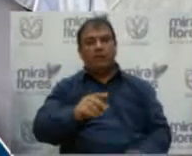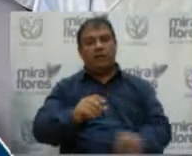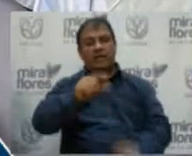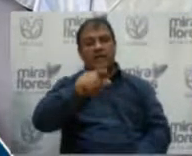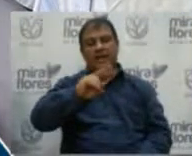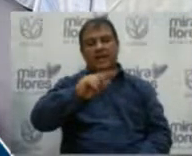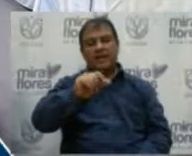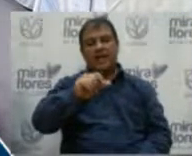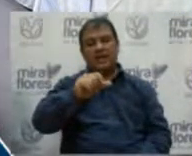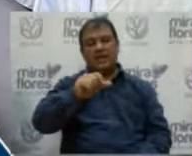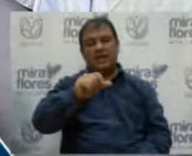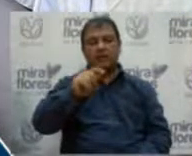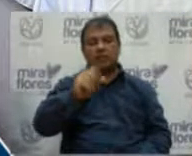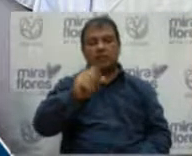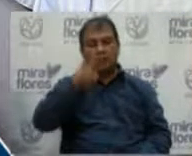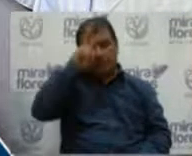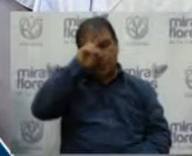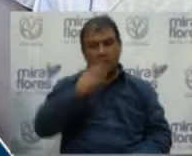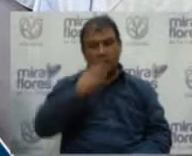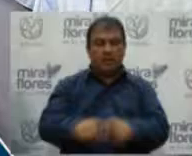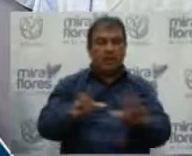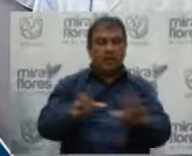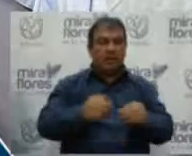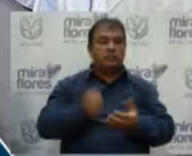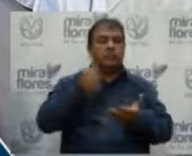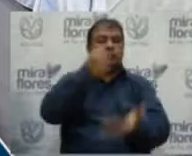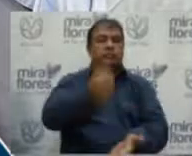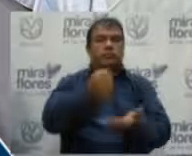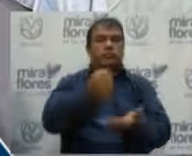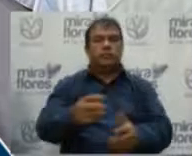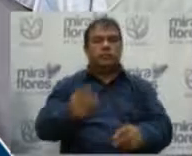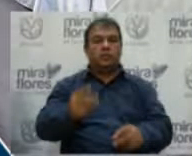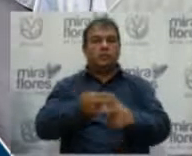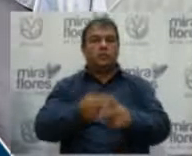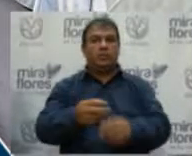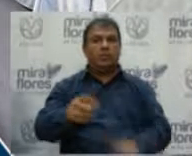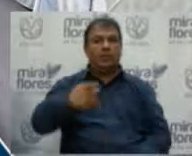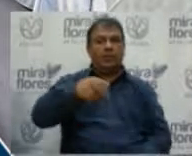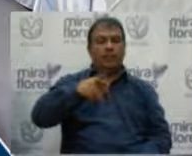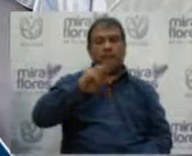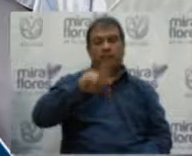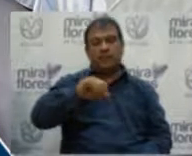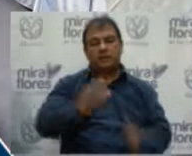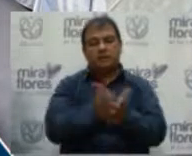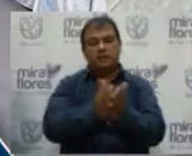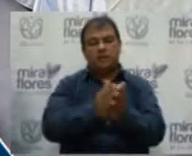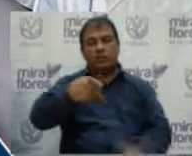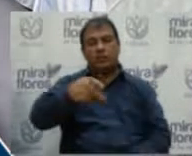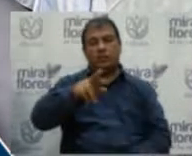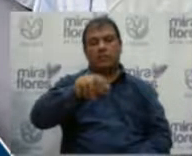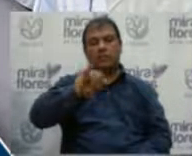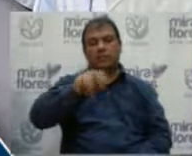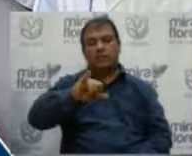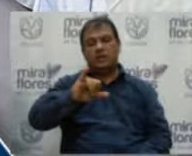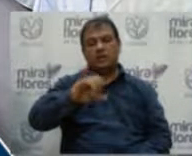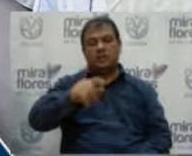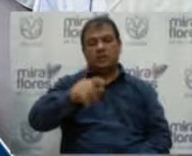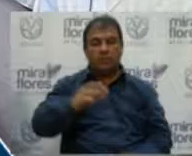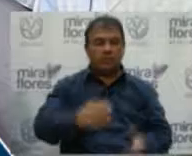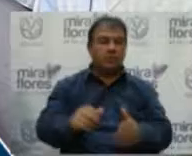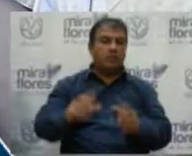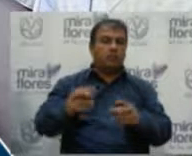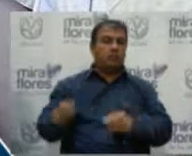Gigantografías de Perú, y asimismo se acepta la donación de la escultura denominada El Principito, creada con motivo del evento Arte Donde